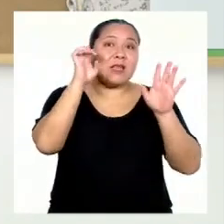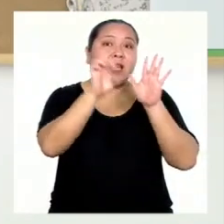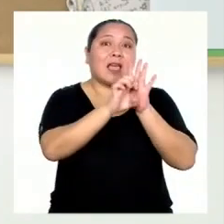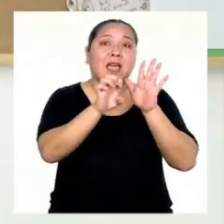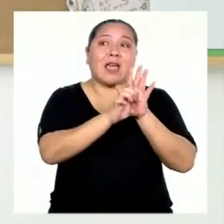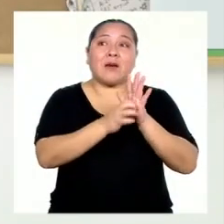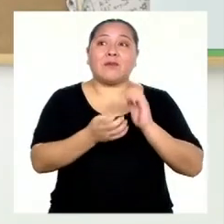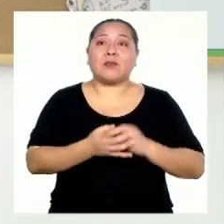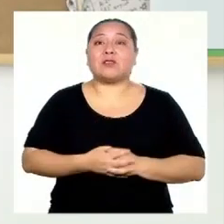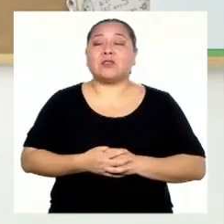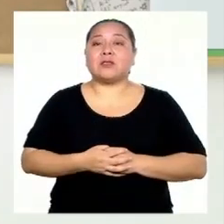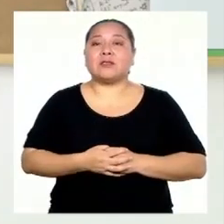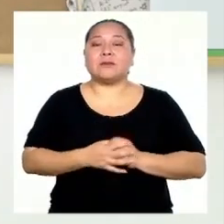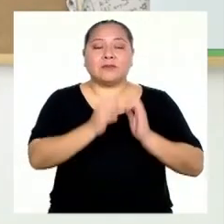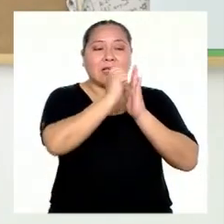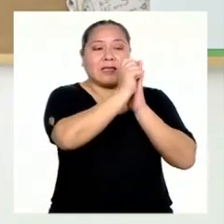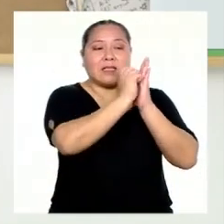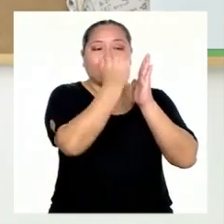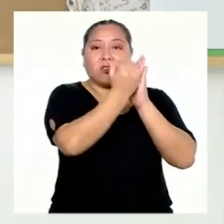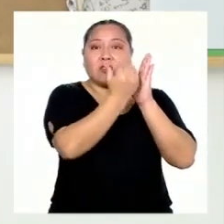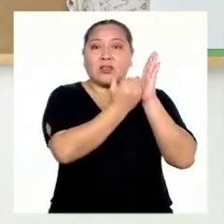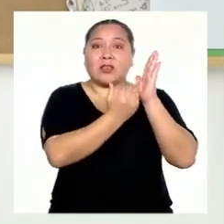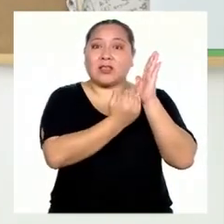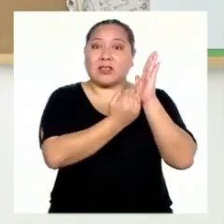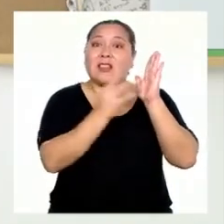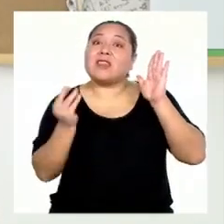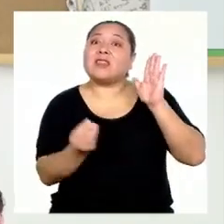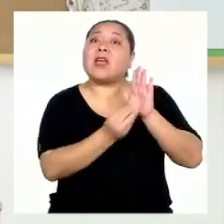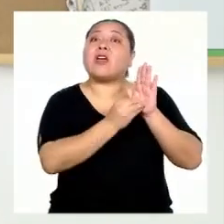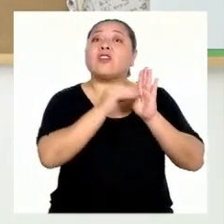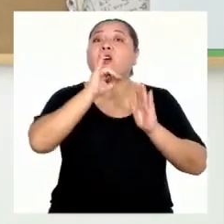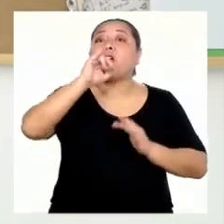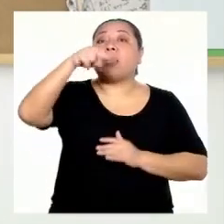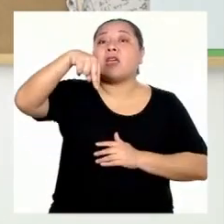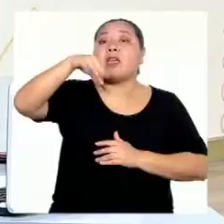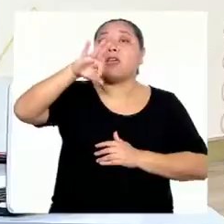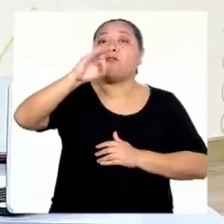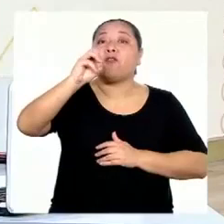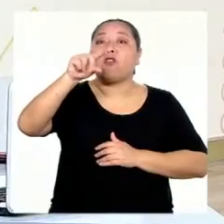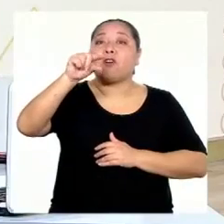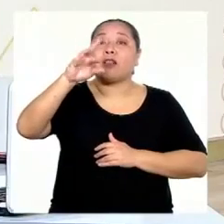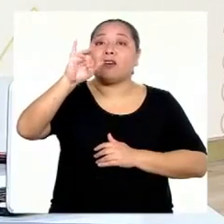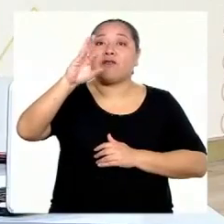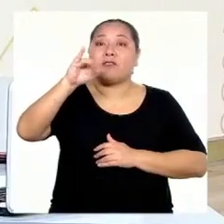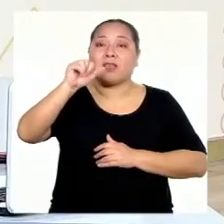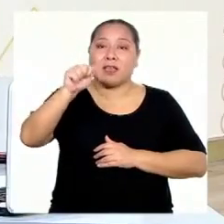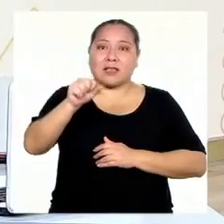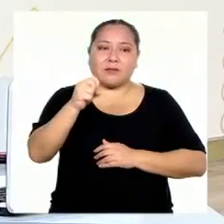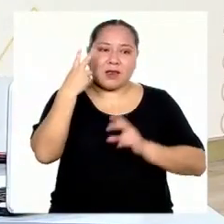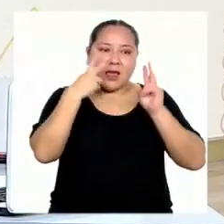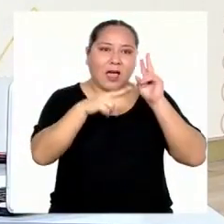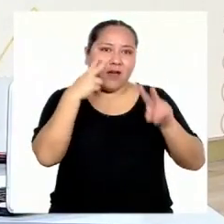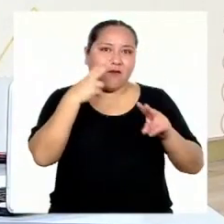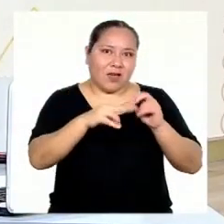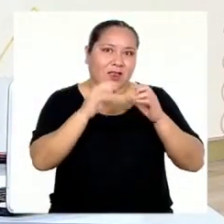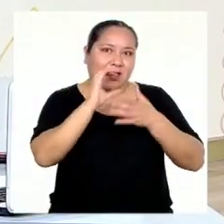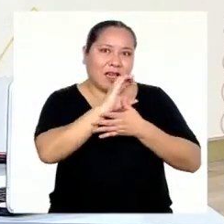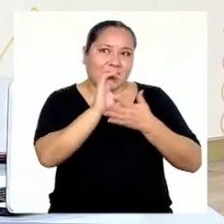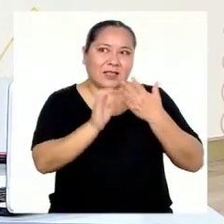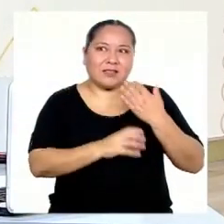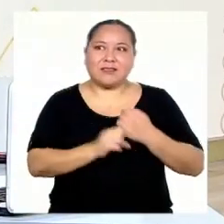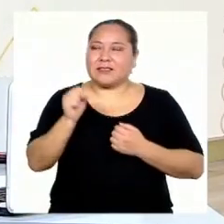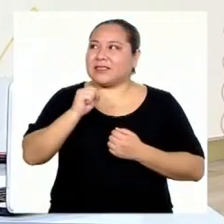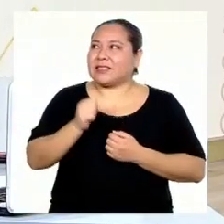textos instructivos en infografías para definir sus características? Se me hace mucho más divertido aprender así.